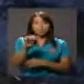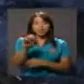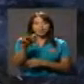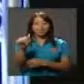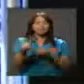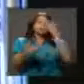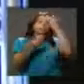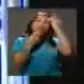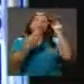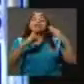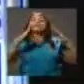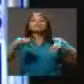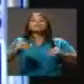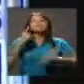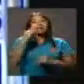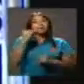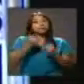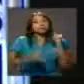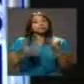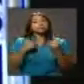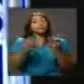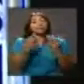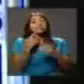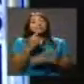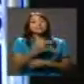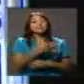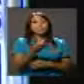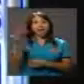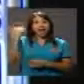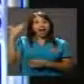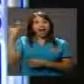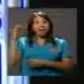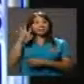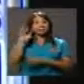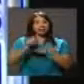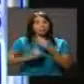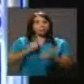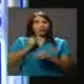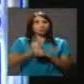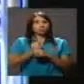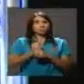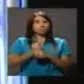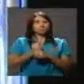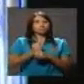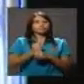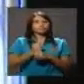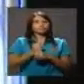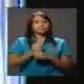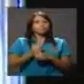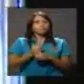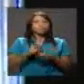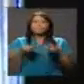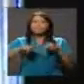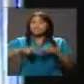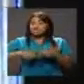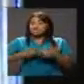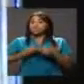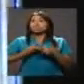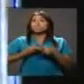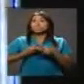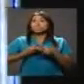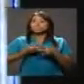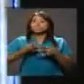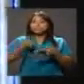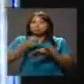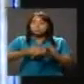noches para despedirme quiero decir lo siguiente hace 5 años inició una marcha muy cansada y